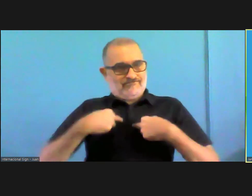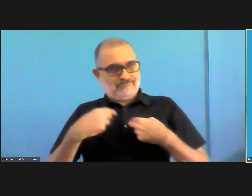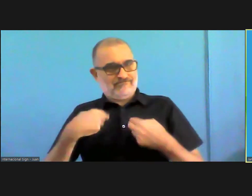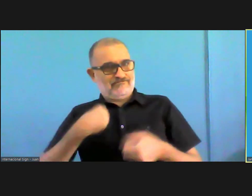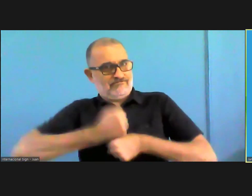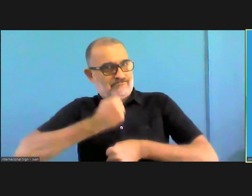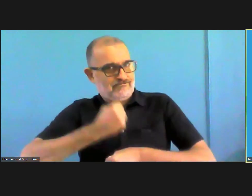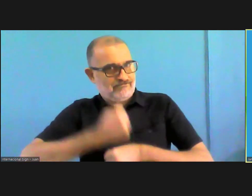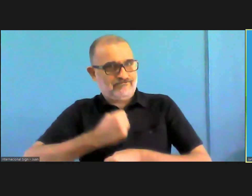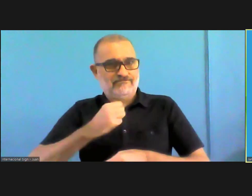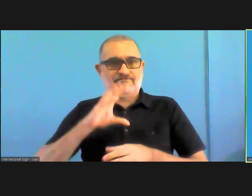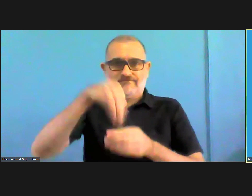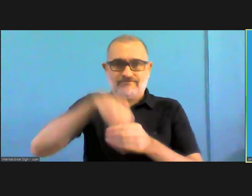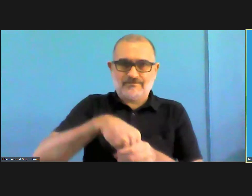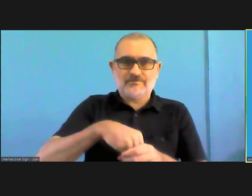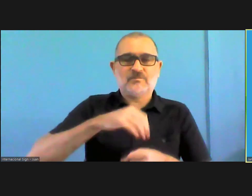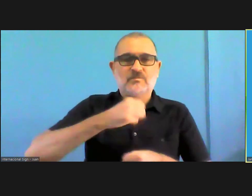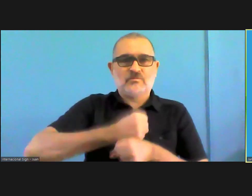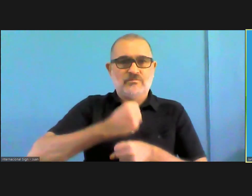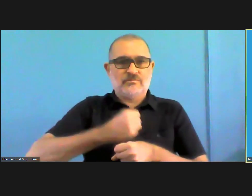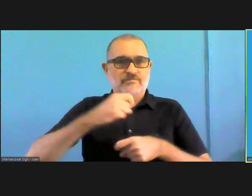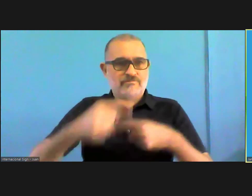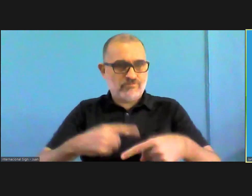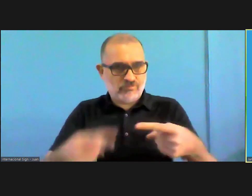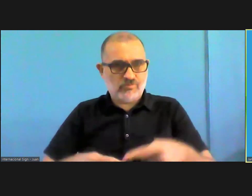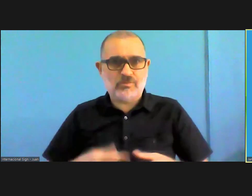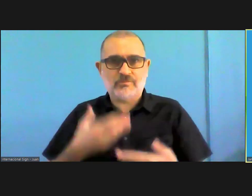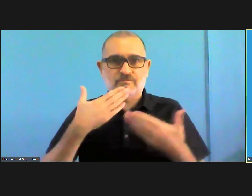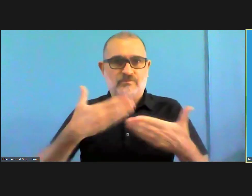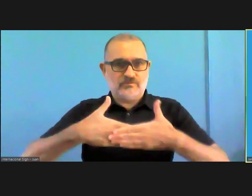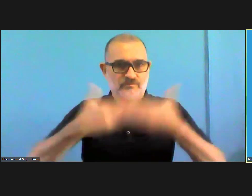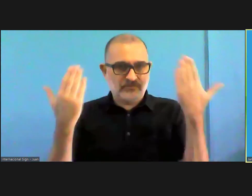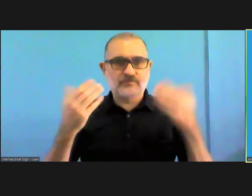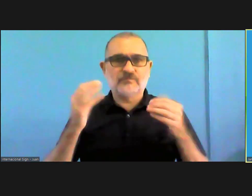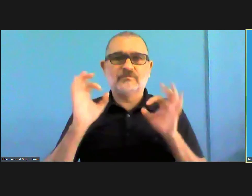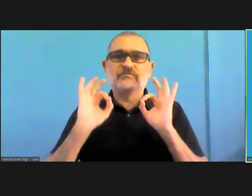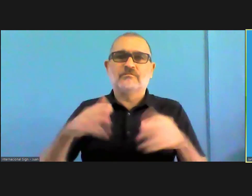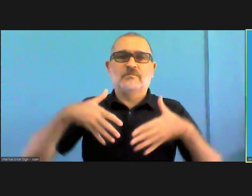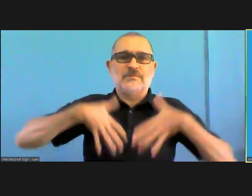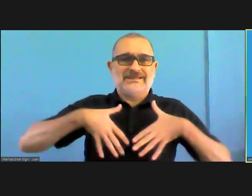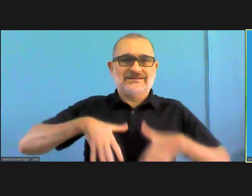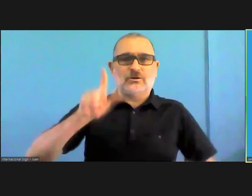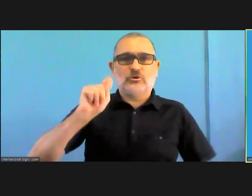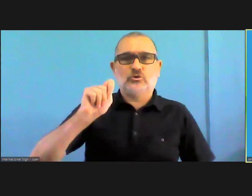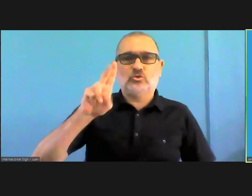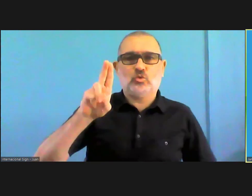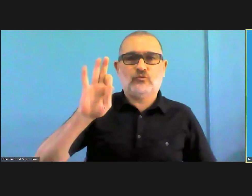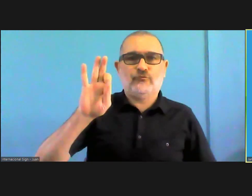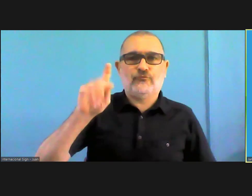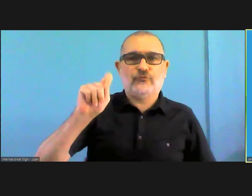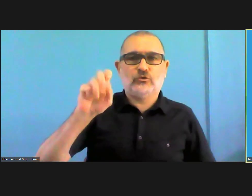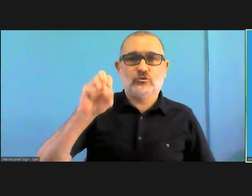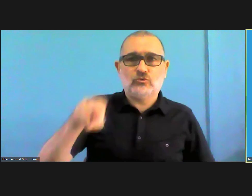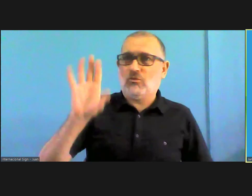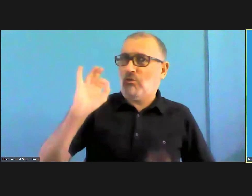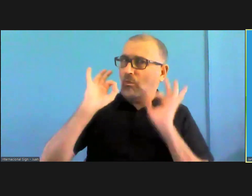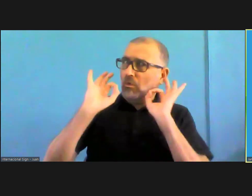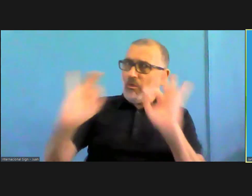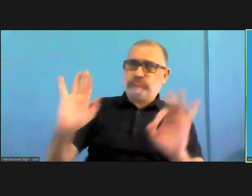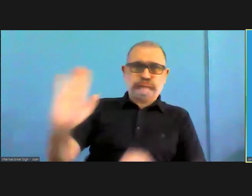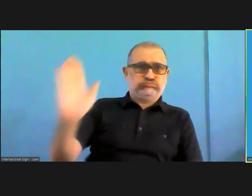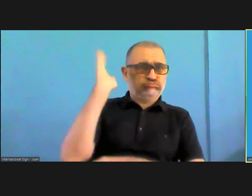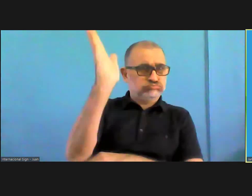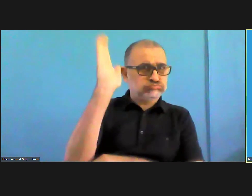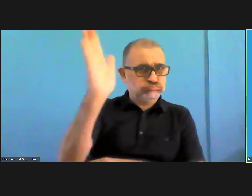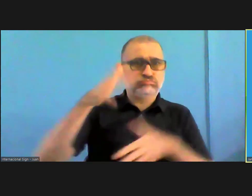de Paraguay y, por supuesto, al colega y amigo Ferdinando del BID. Quería